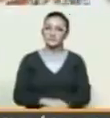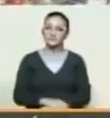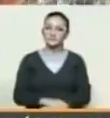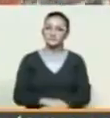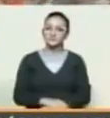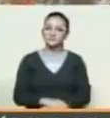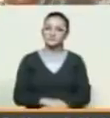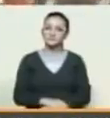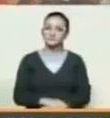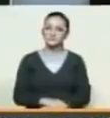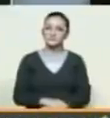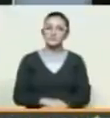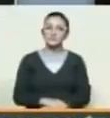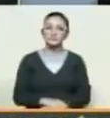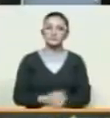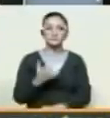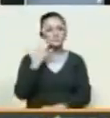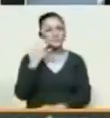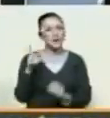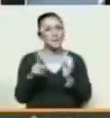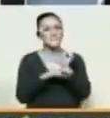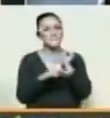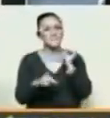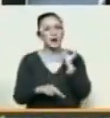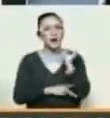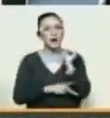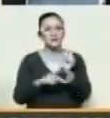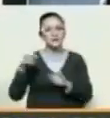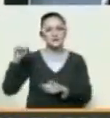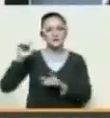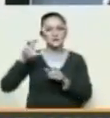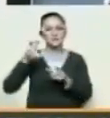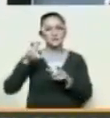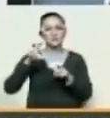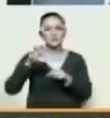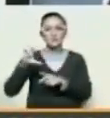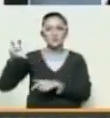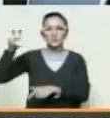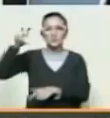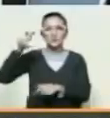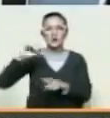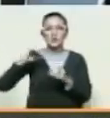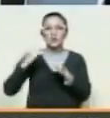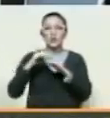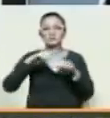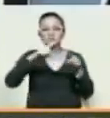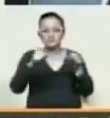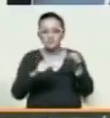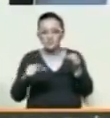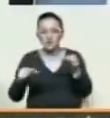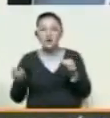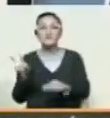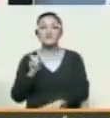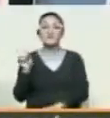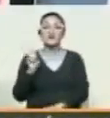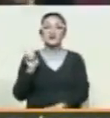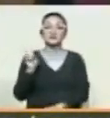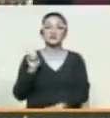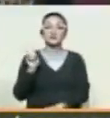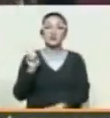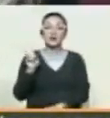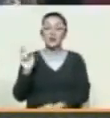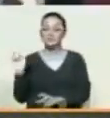pueden, digamos, ver este parque a nivel satelital y tiene la forma del mapa de Venezuela. Es decir, desde que ustedes entran del puente hasta